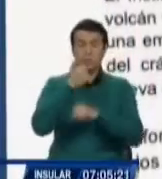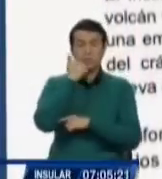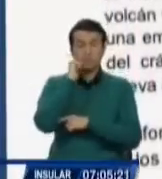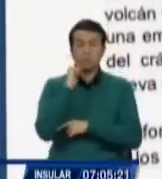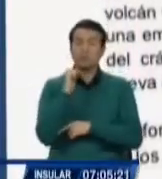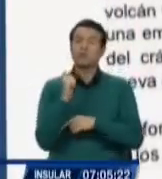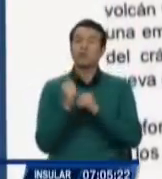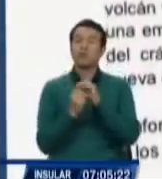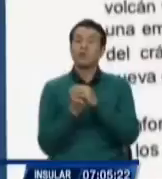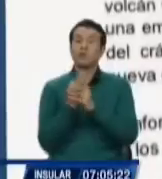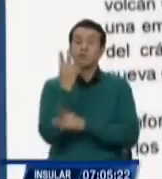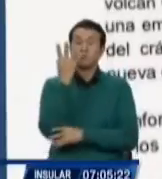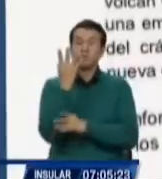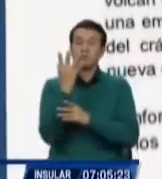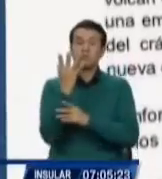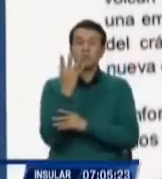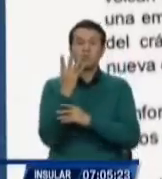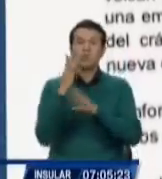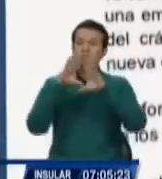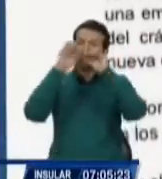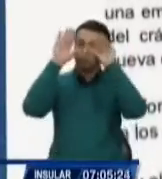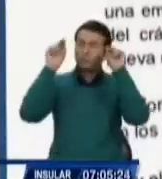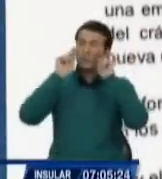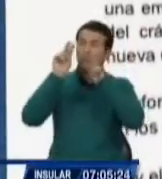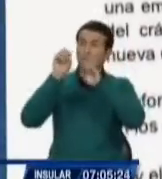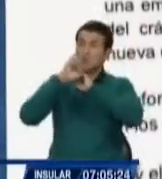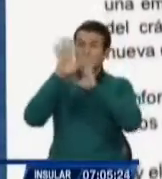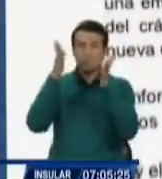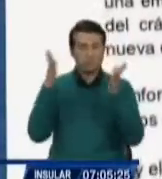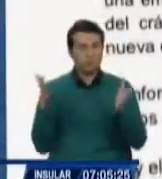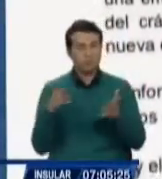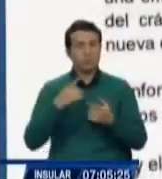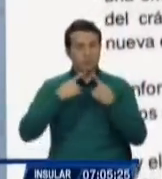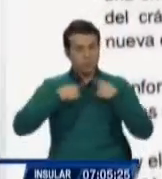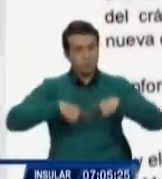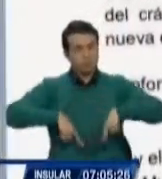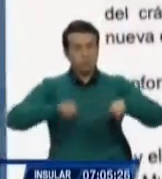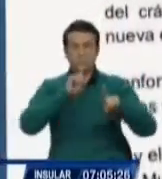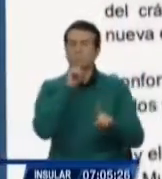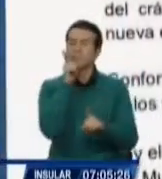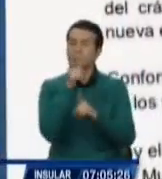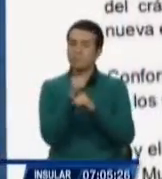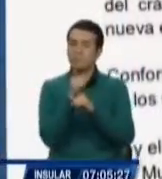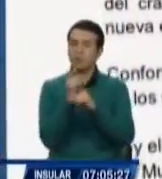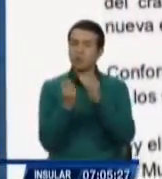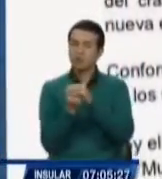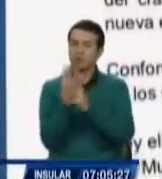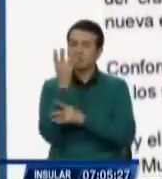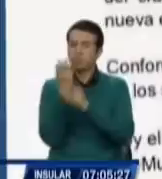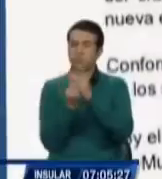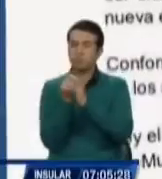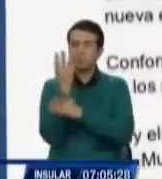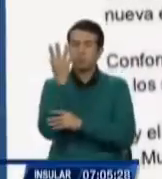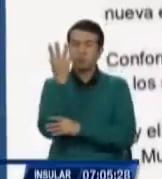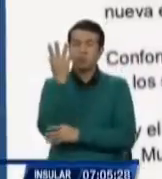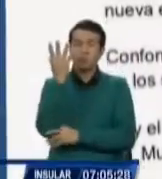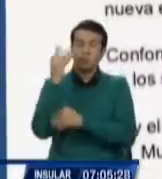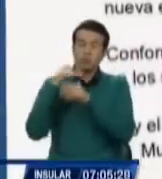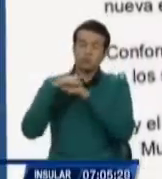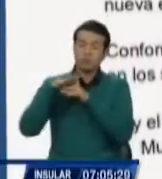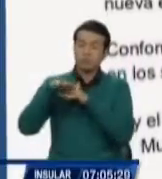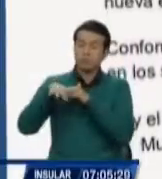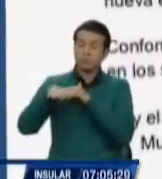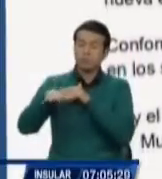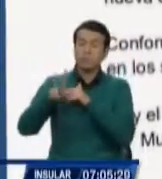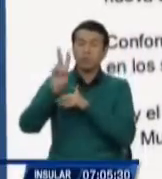el volcán Cotopaxi estuvo parcialmente nublado. Sin embargo, se pudo evidenciar una emisión continua de gases que llegó hasta